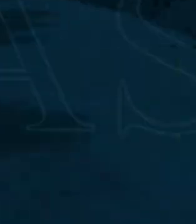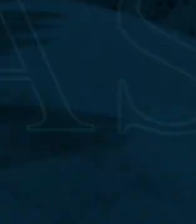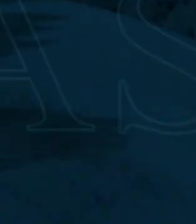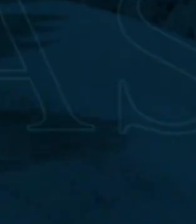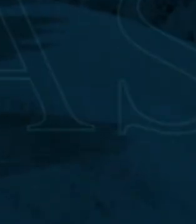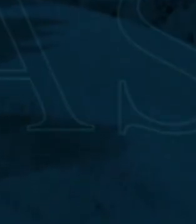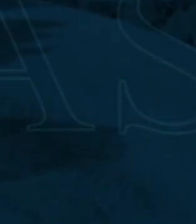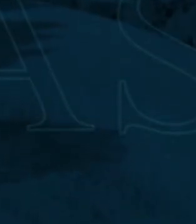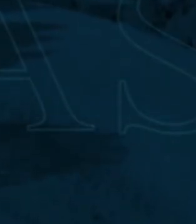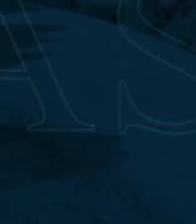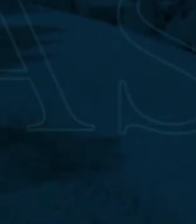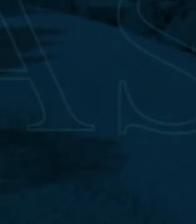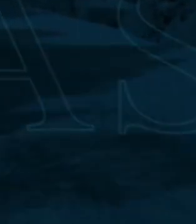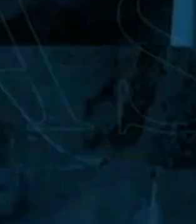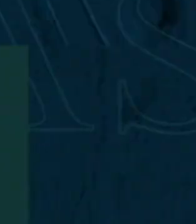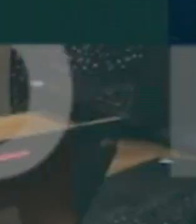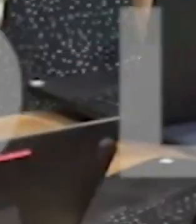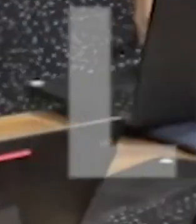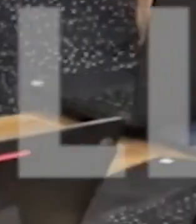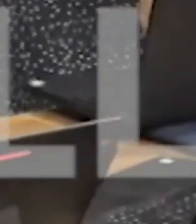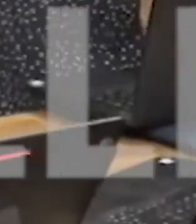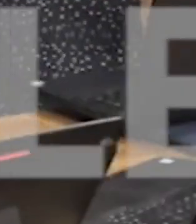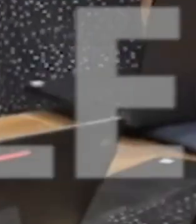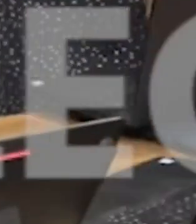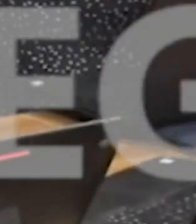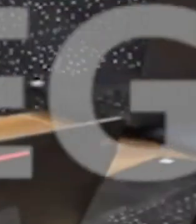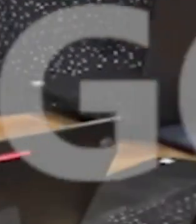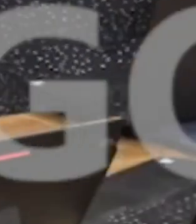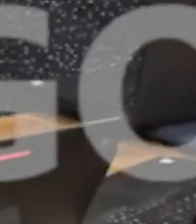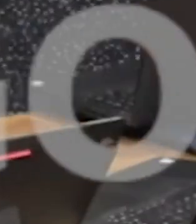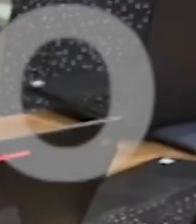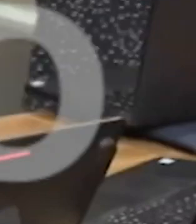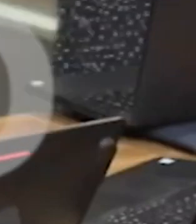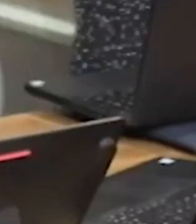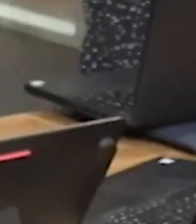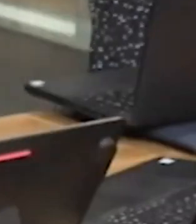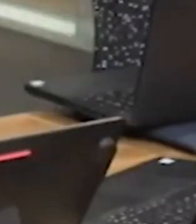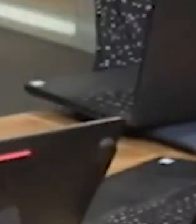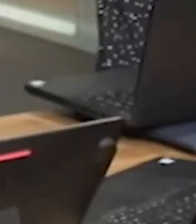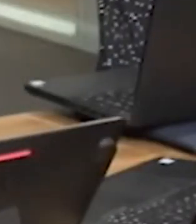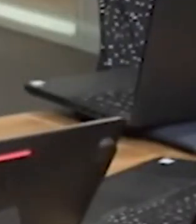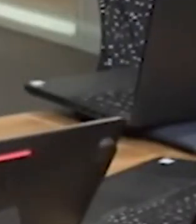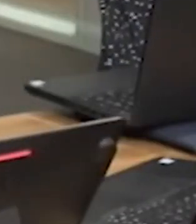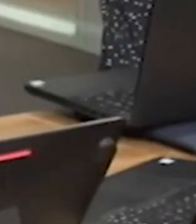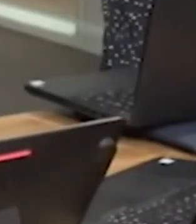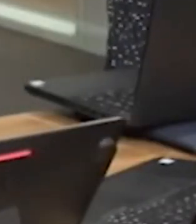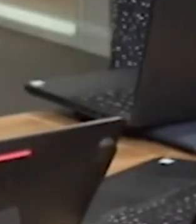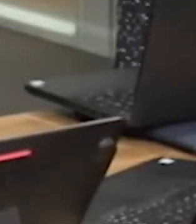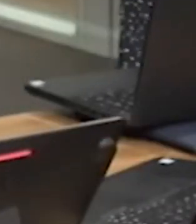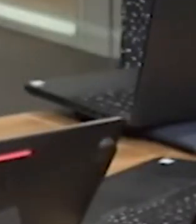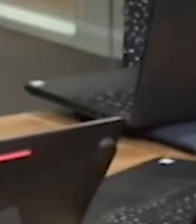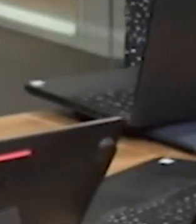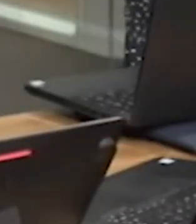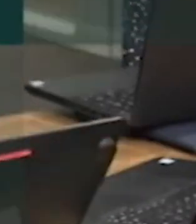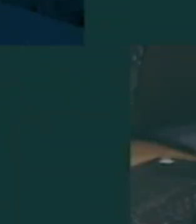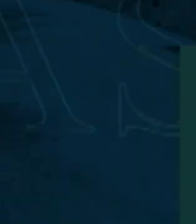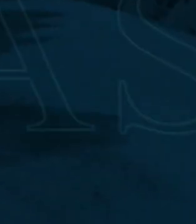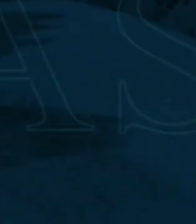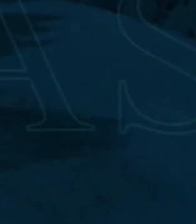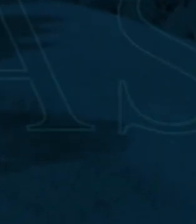combustibles. El ministro de Hacienda dejó plantados por segunda ocasión a los diputados en la Comisión de